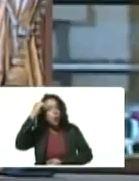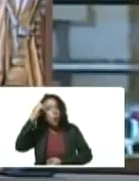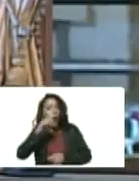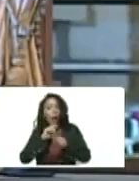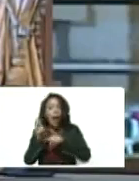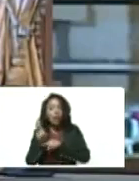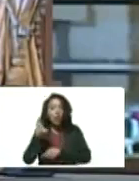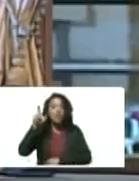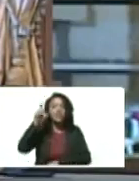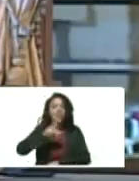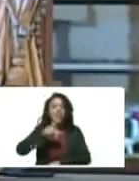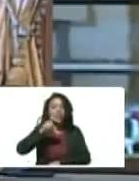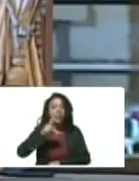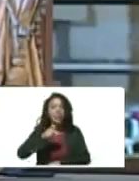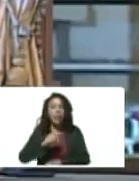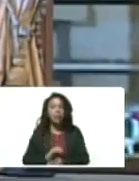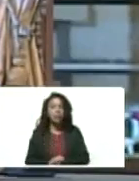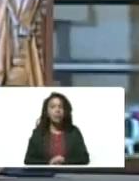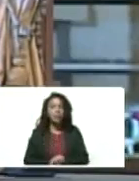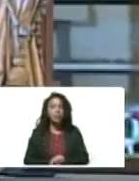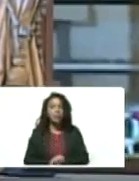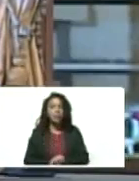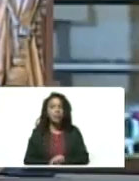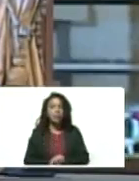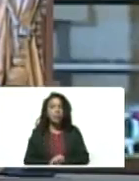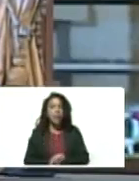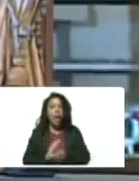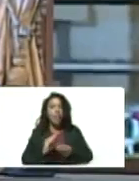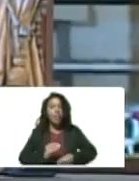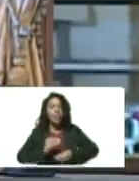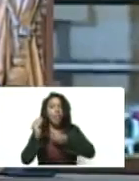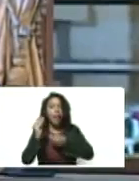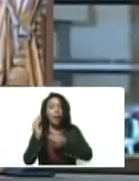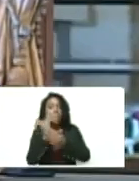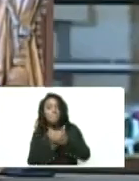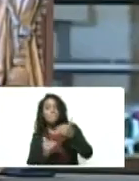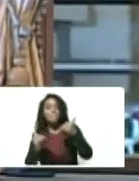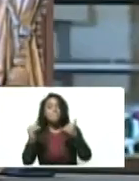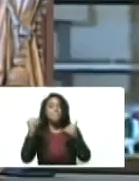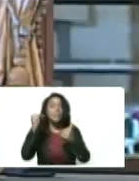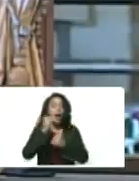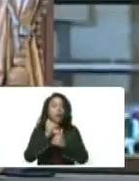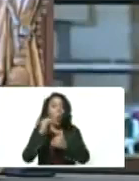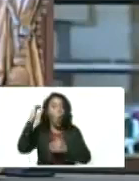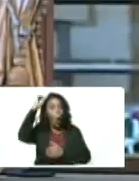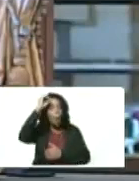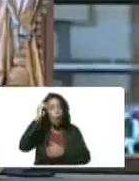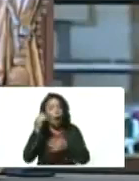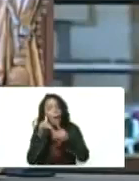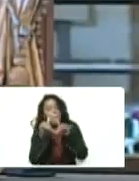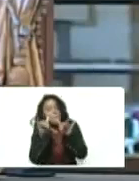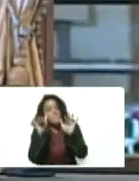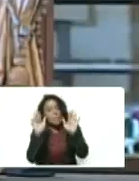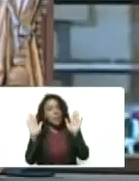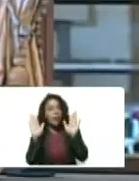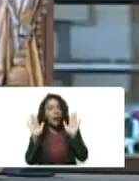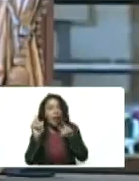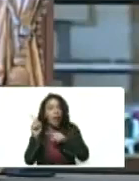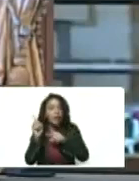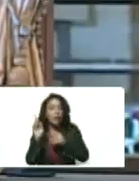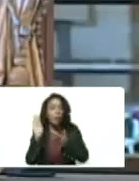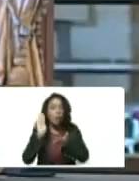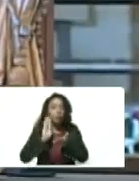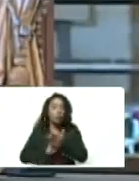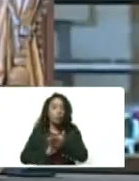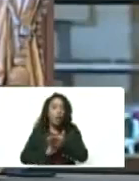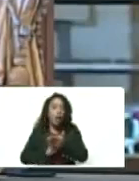requiere darle mayor crédito teniendo en cuenta que a pesar de esta posición a